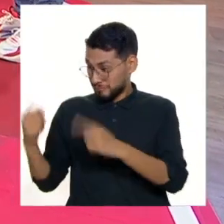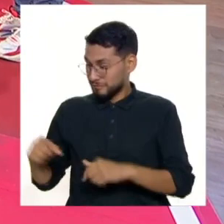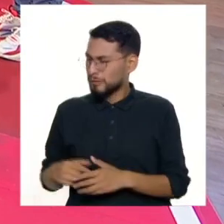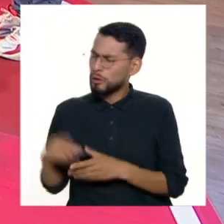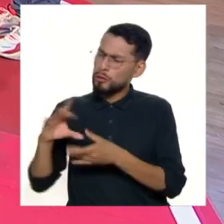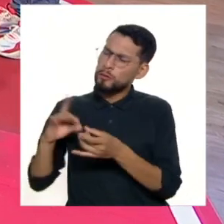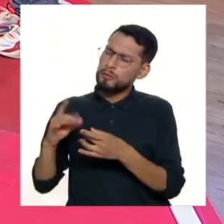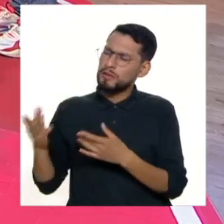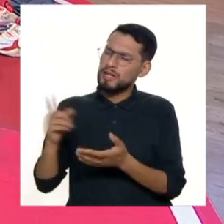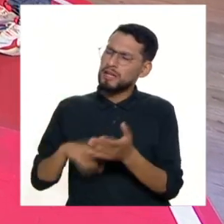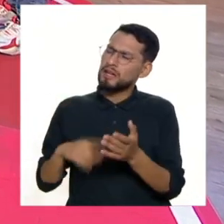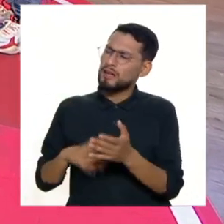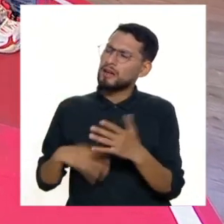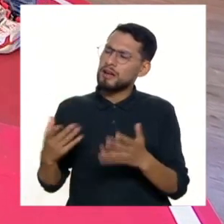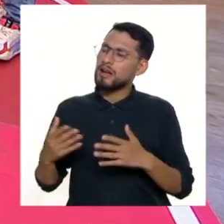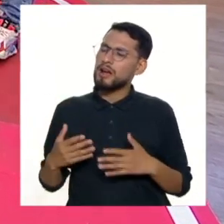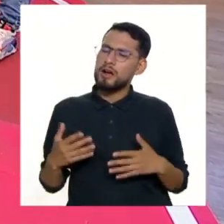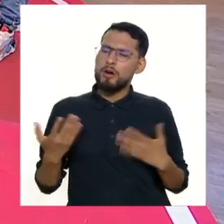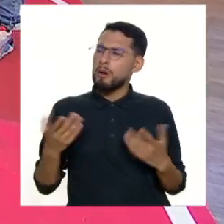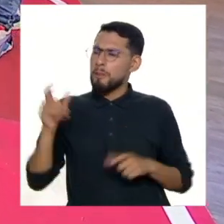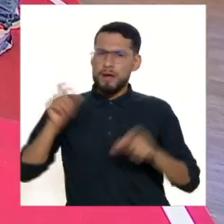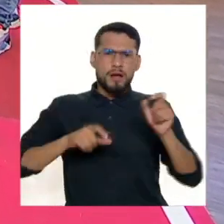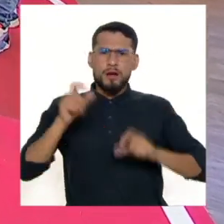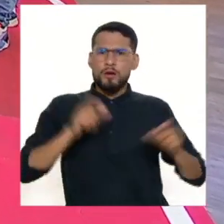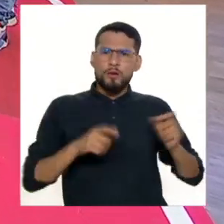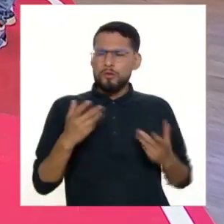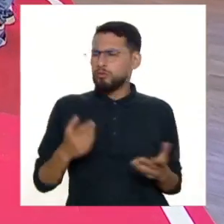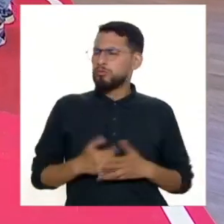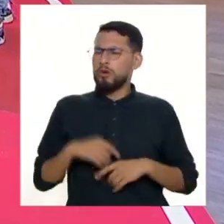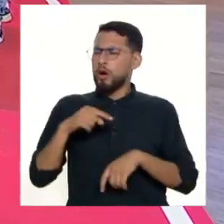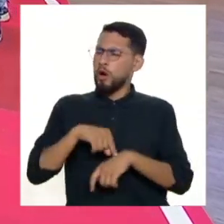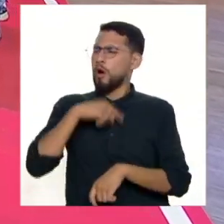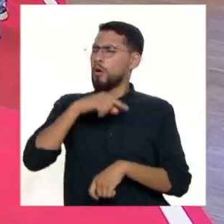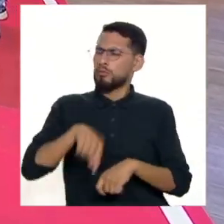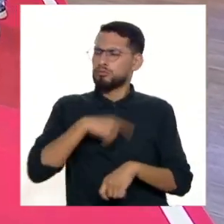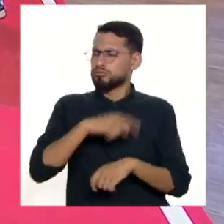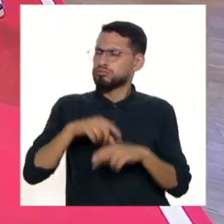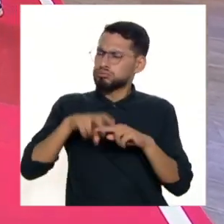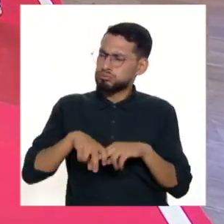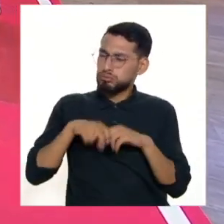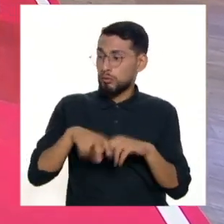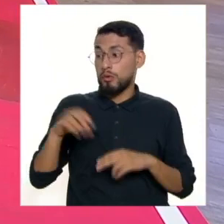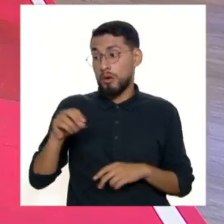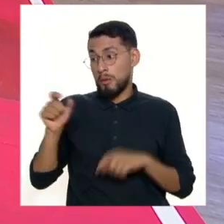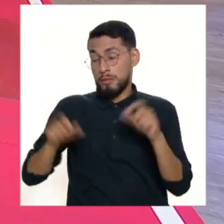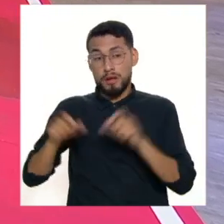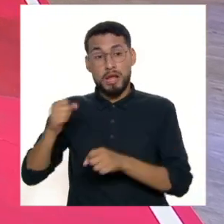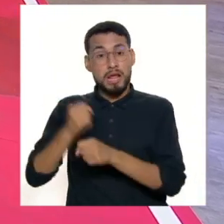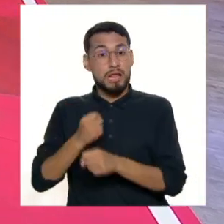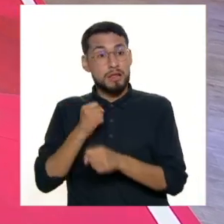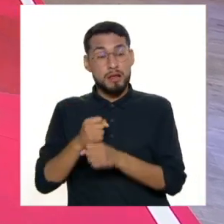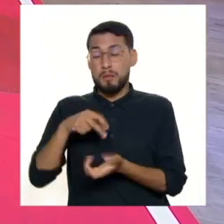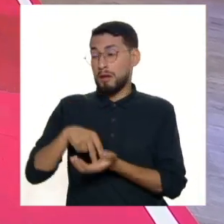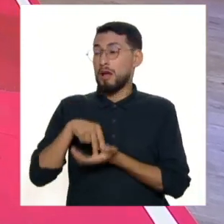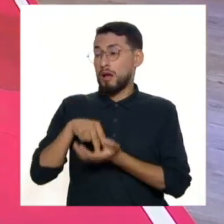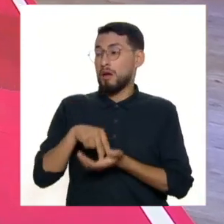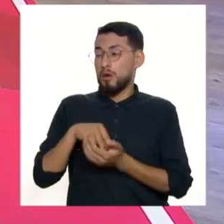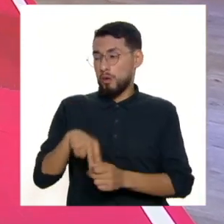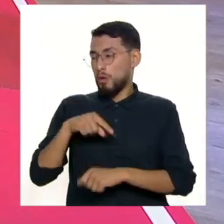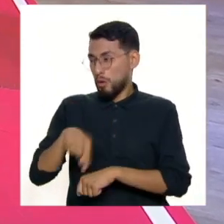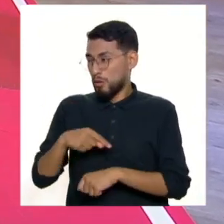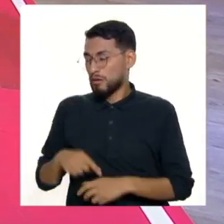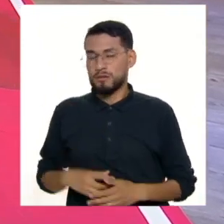aquí. Cuéntenos qué podemos hacer cuando las personas estamos muchas horas sentadas o también hay personas que trabajan paradas muchas horas,